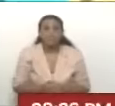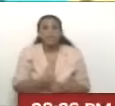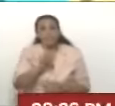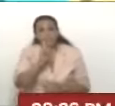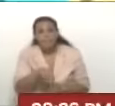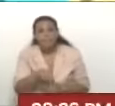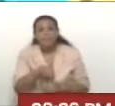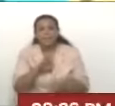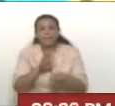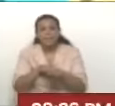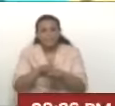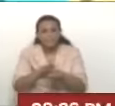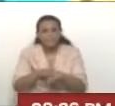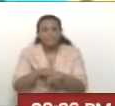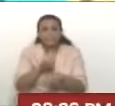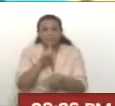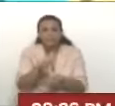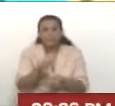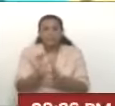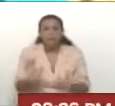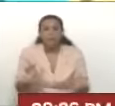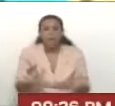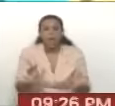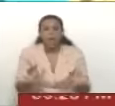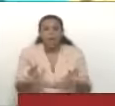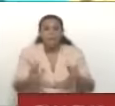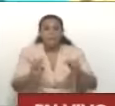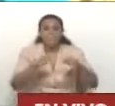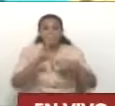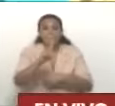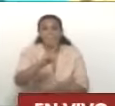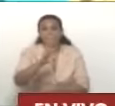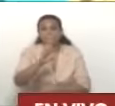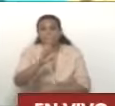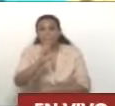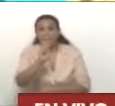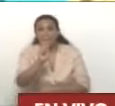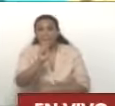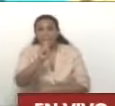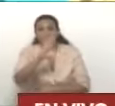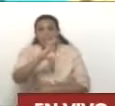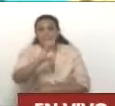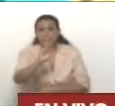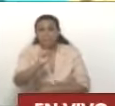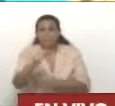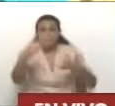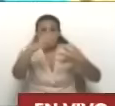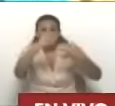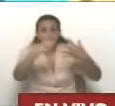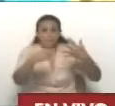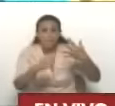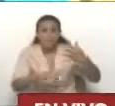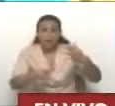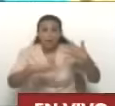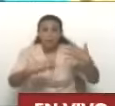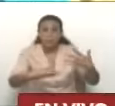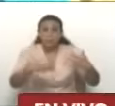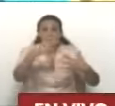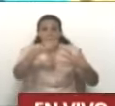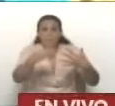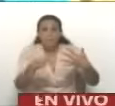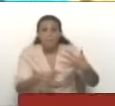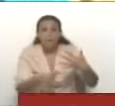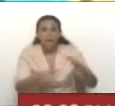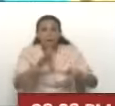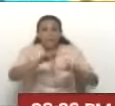Igualmente, por cada uno de los vértices hemos designado a